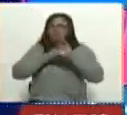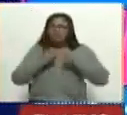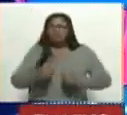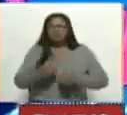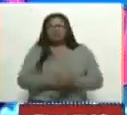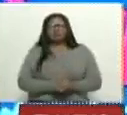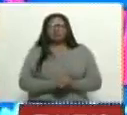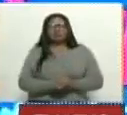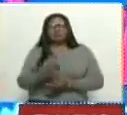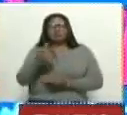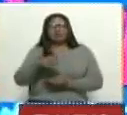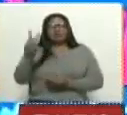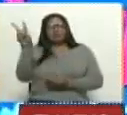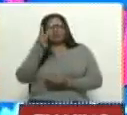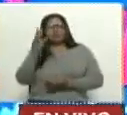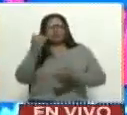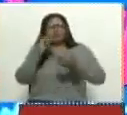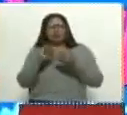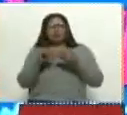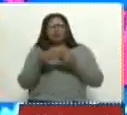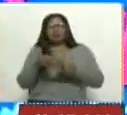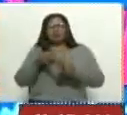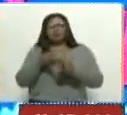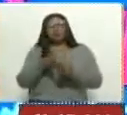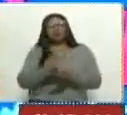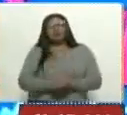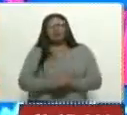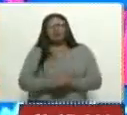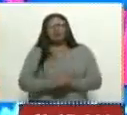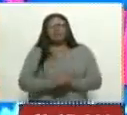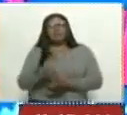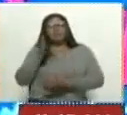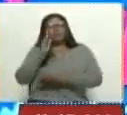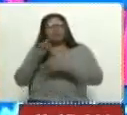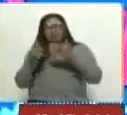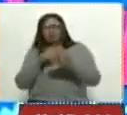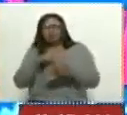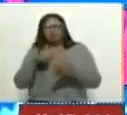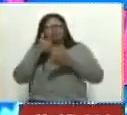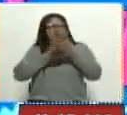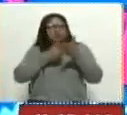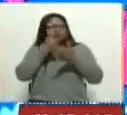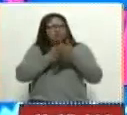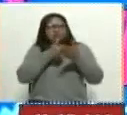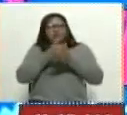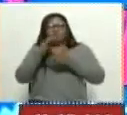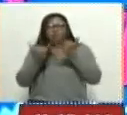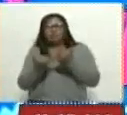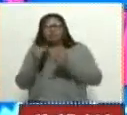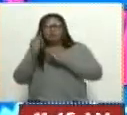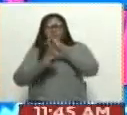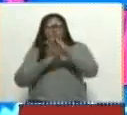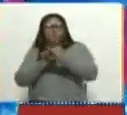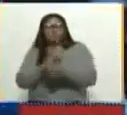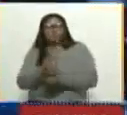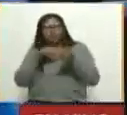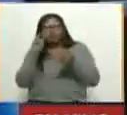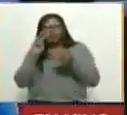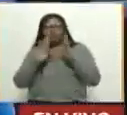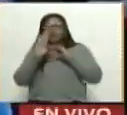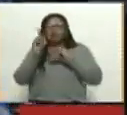que en Venezuela hay una dictadura por eso insistimos a nuestros delegados internacionales no se queden solamente